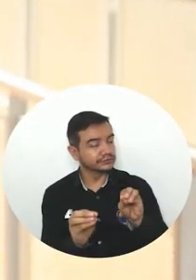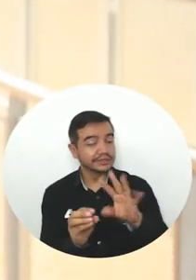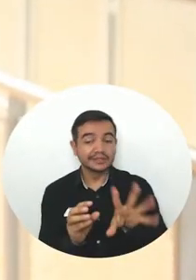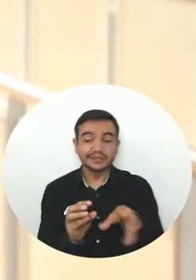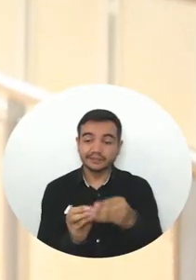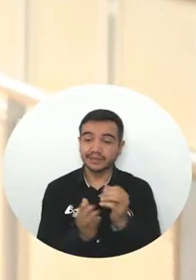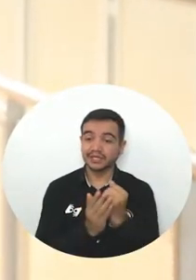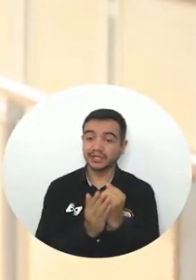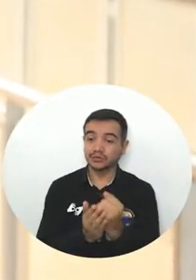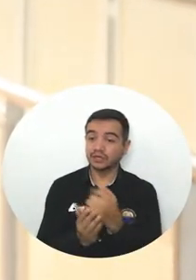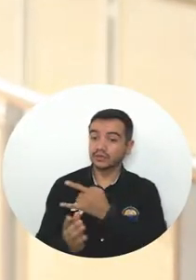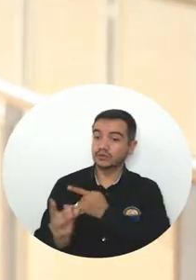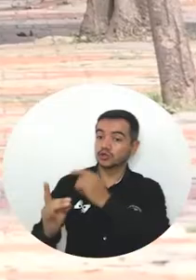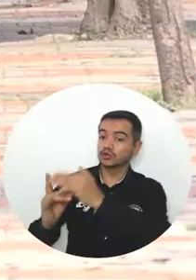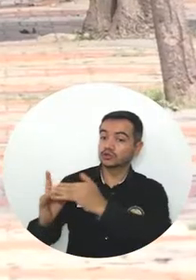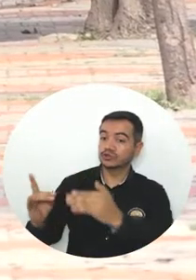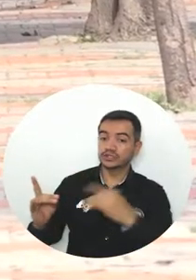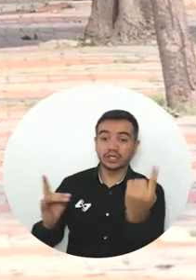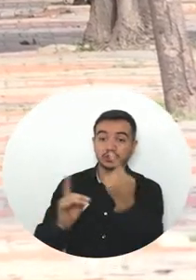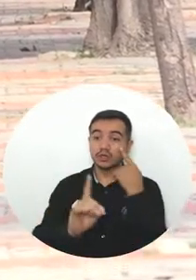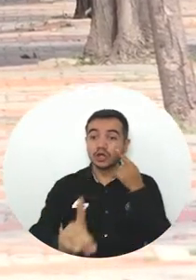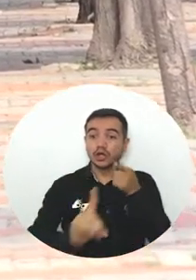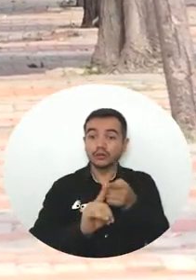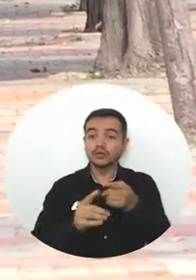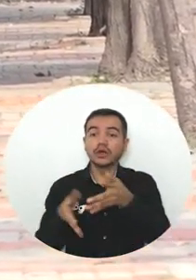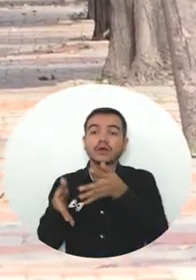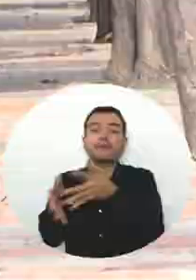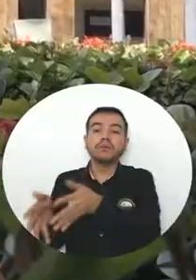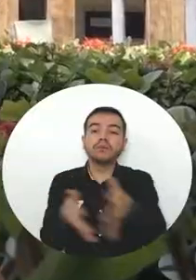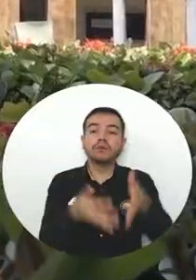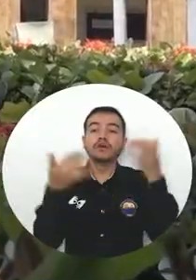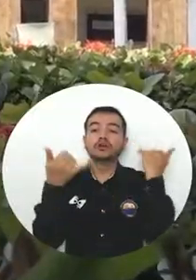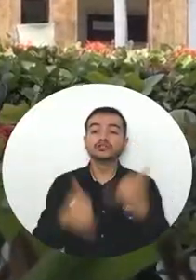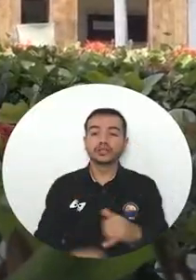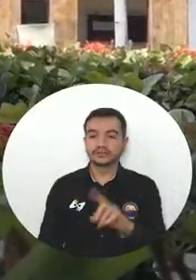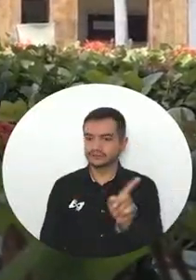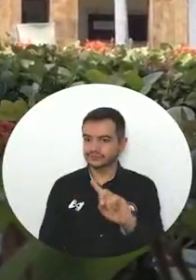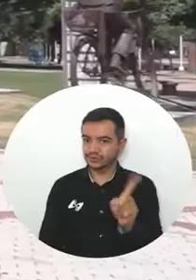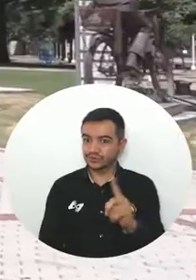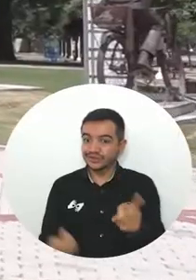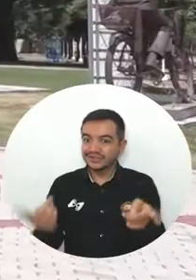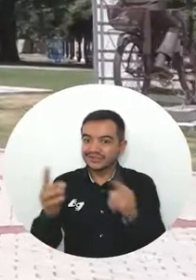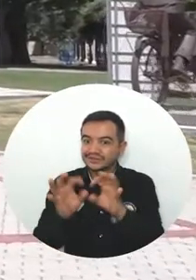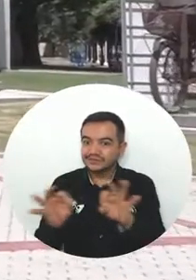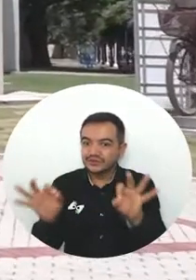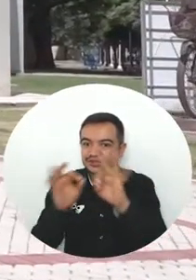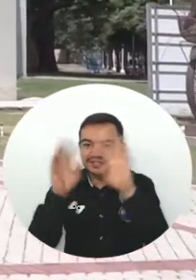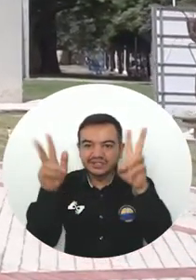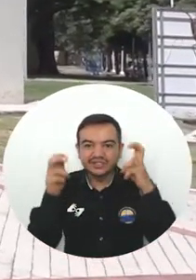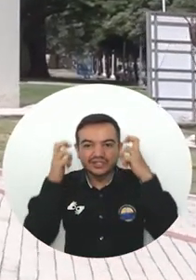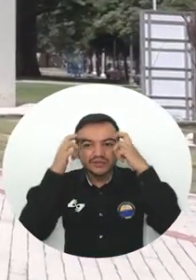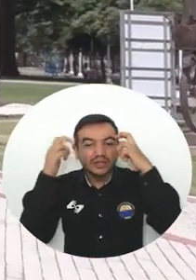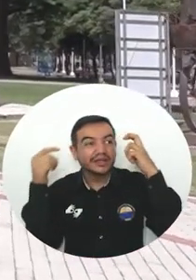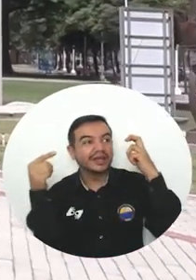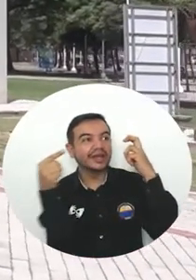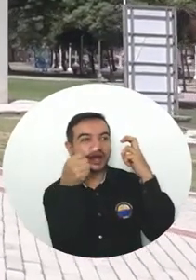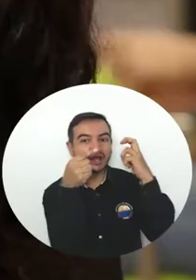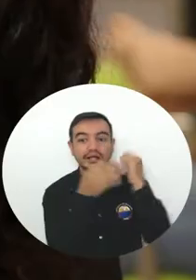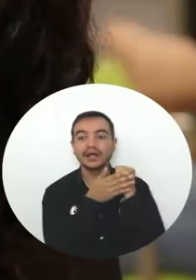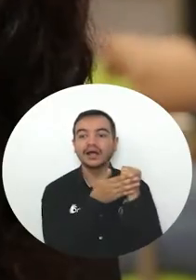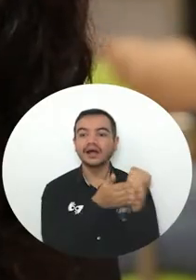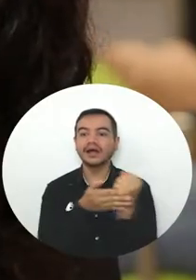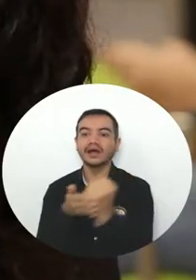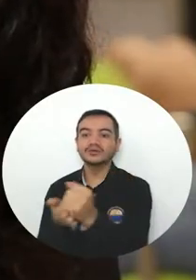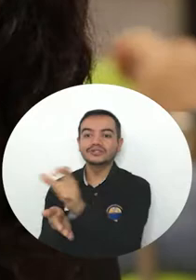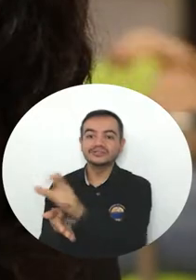la función social de la universidad, que es no solo impartir y formar profesionales, sino que ese conocimiento que genera al interior de la universidad sirva y